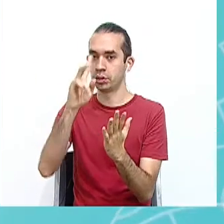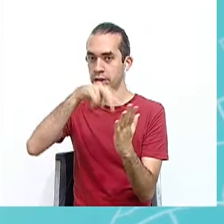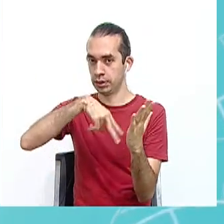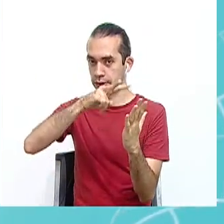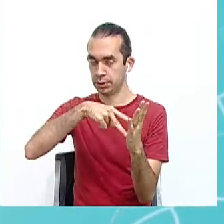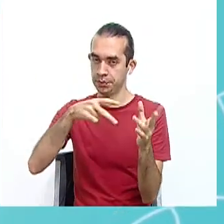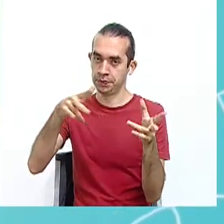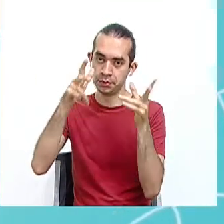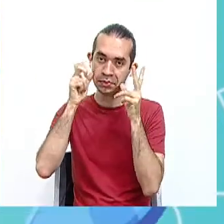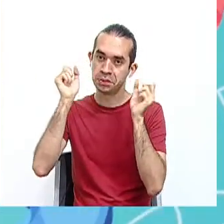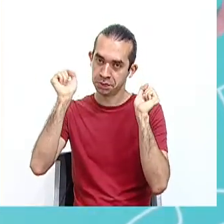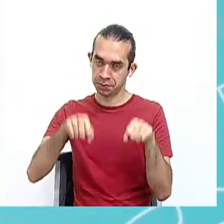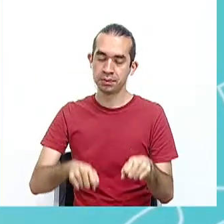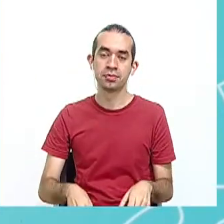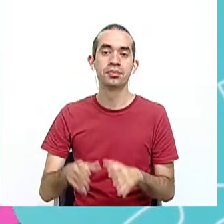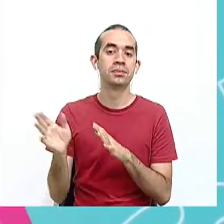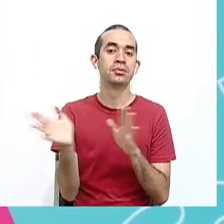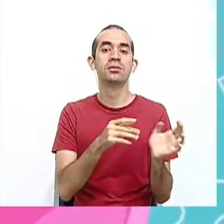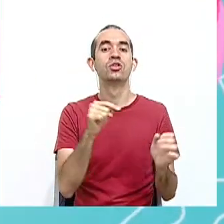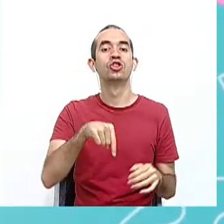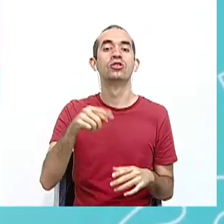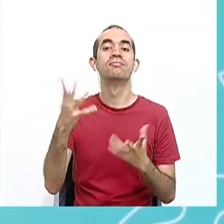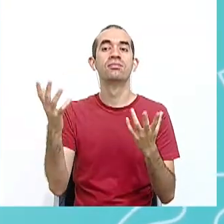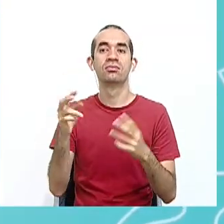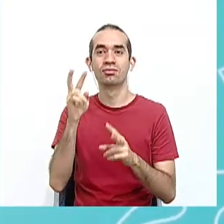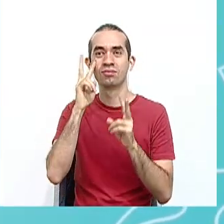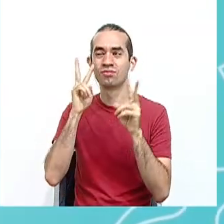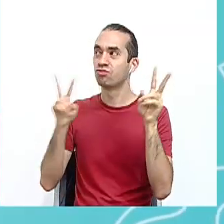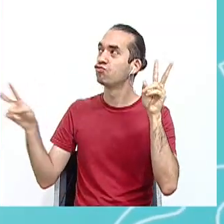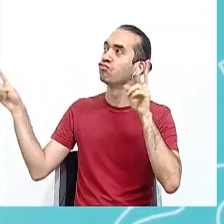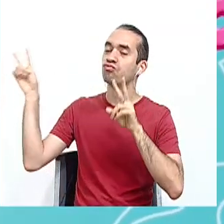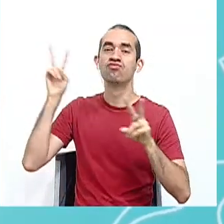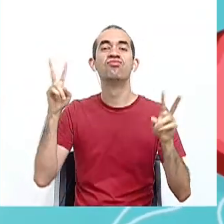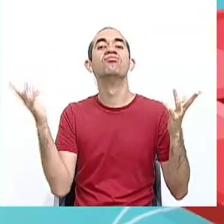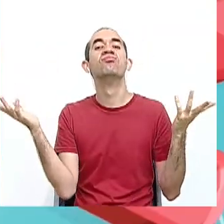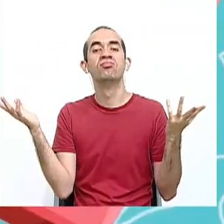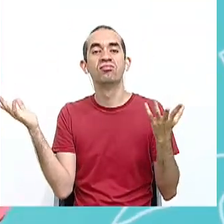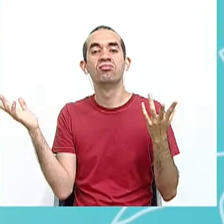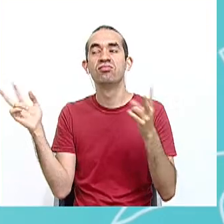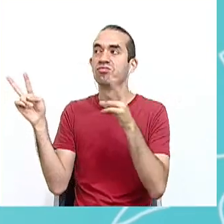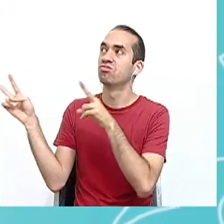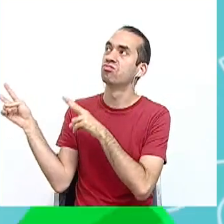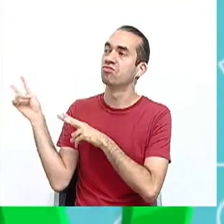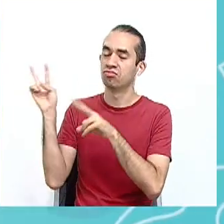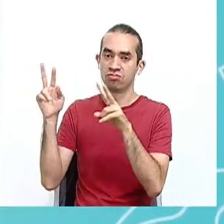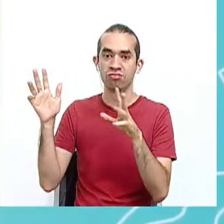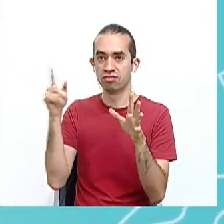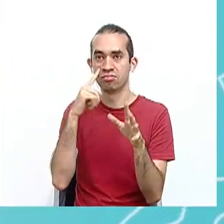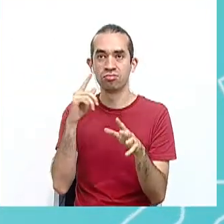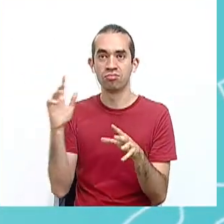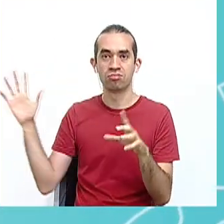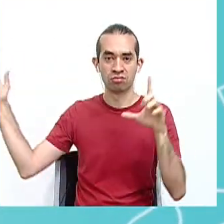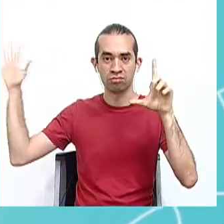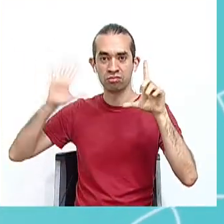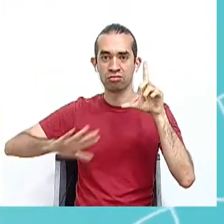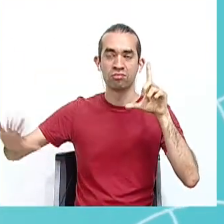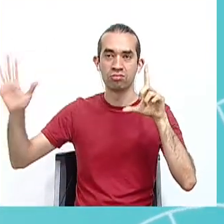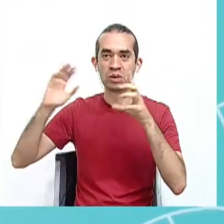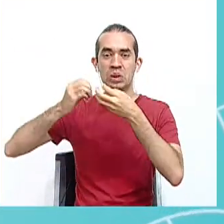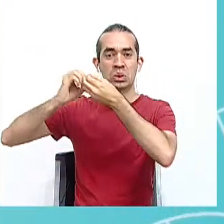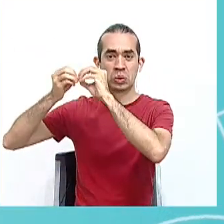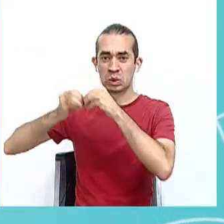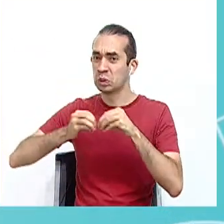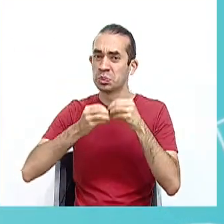vamos a hablar de otro elemento. Vamos a hablar, como pueden observar, en nuestro set de hoy, abundan los